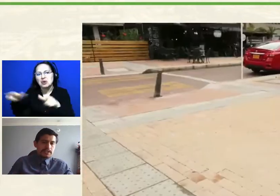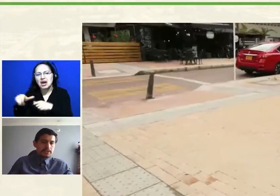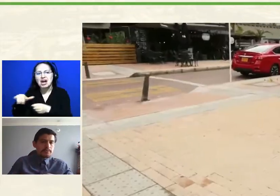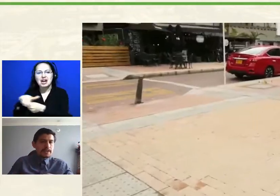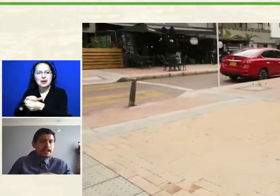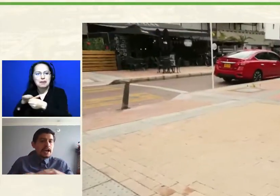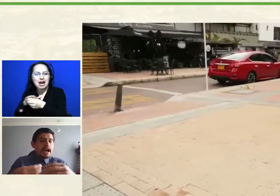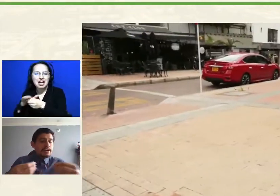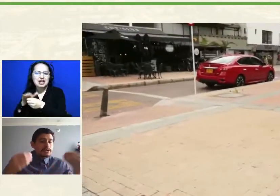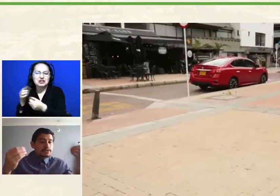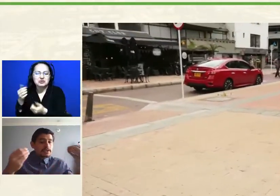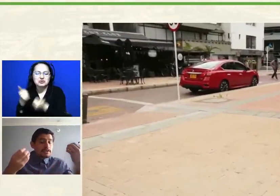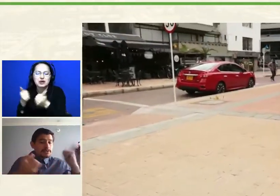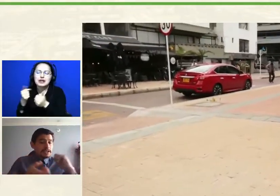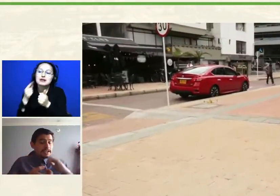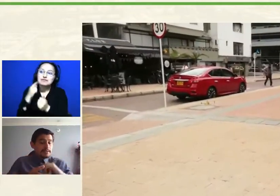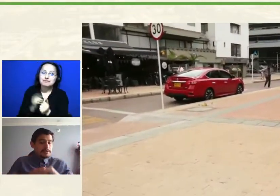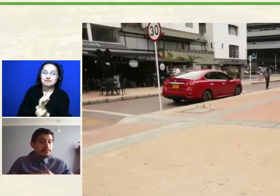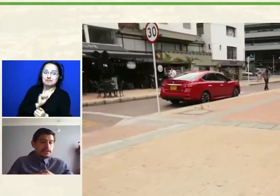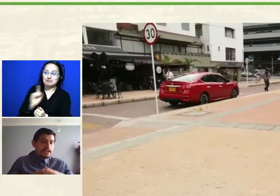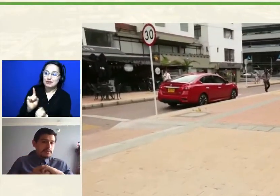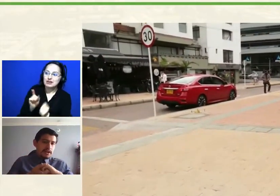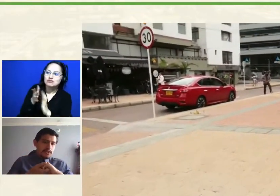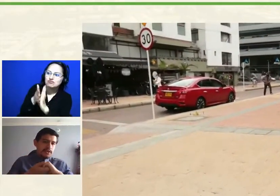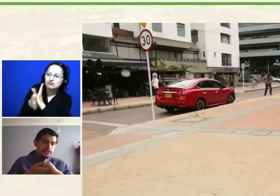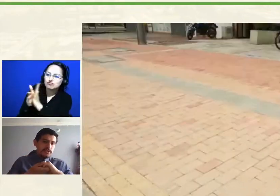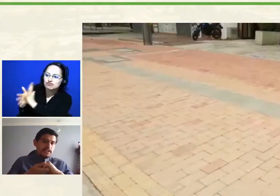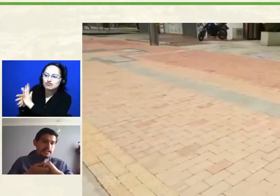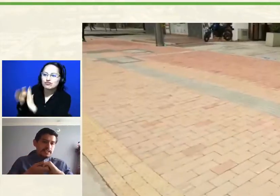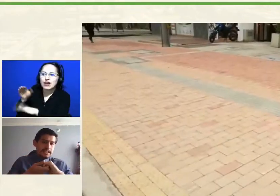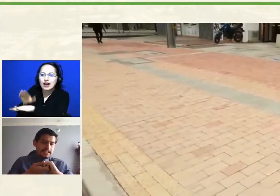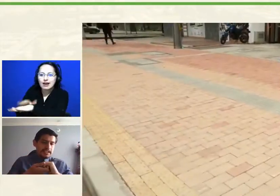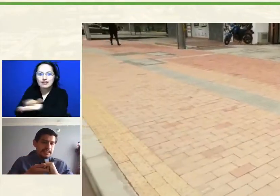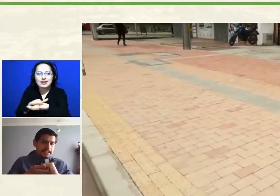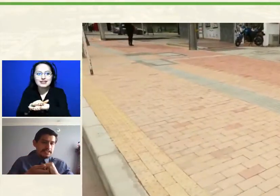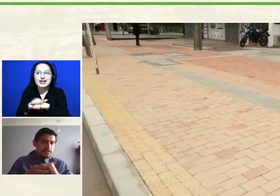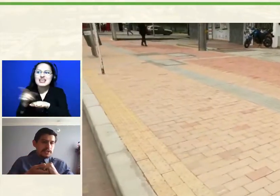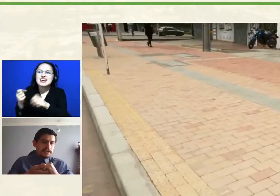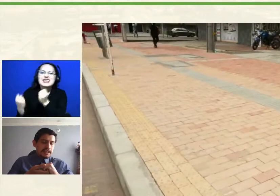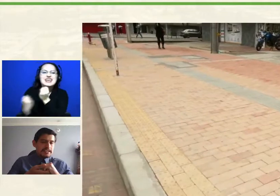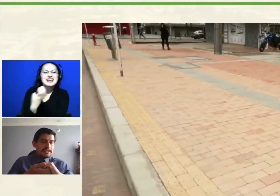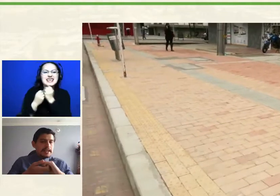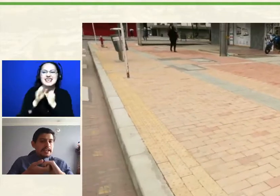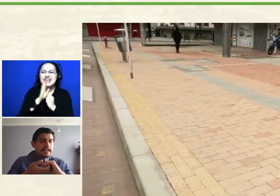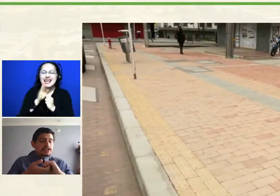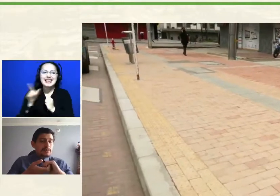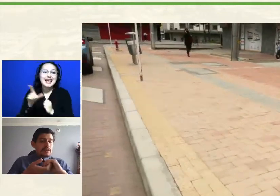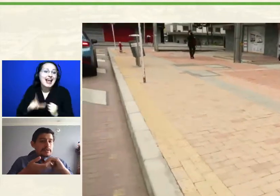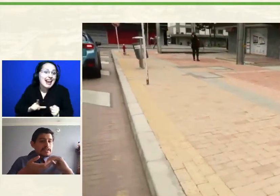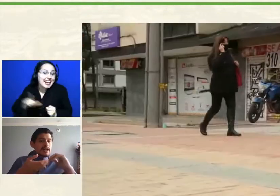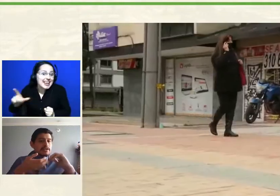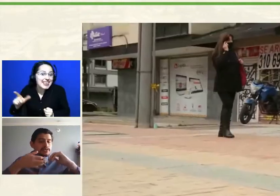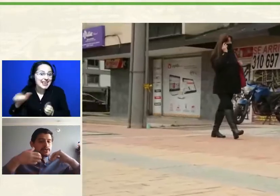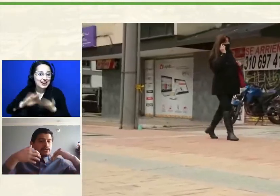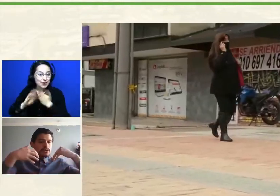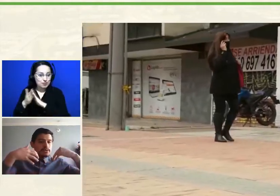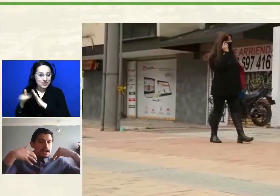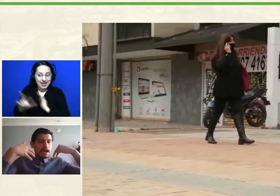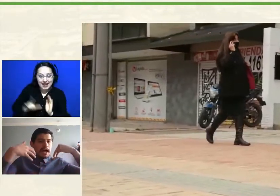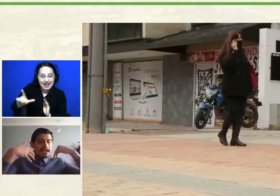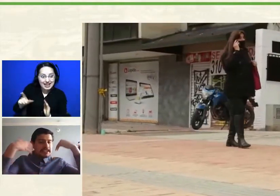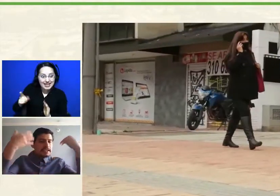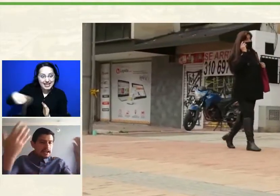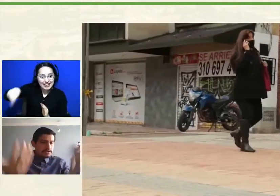un proyecto. Ahí nosotros tenemos que ir también muy de la mano de esos líderes y esas lideresas comunitarias que nos permiten a